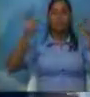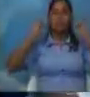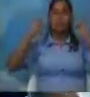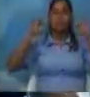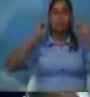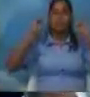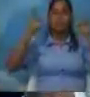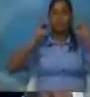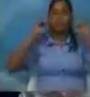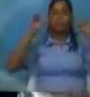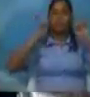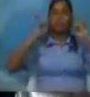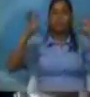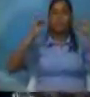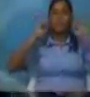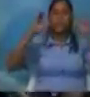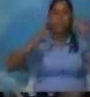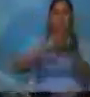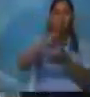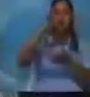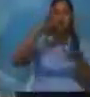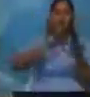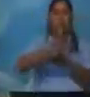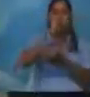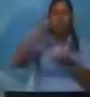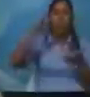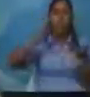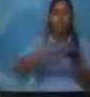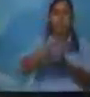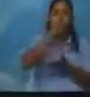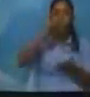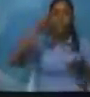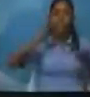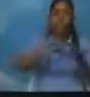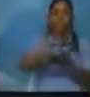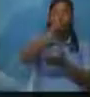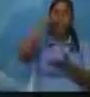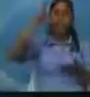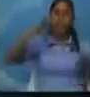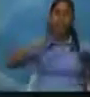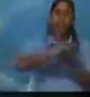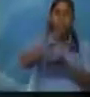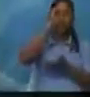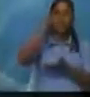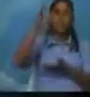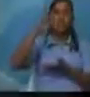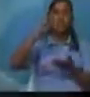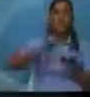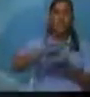Gloria a Dios Gloria a Dios Gloria a Dios Gloria a Dios Gloria a Dios Gloria a